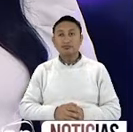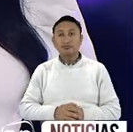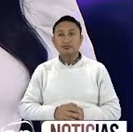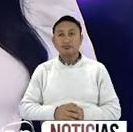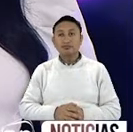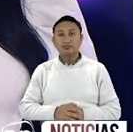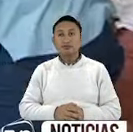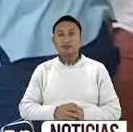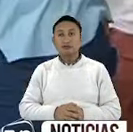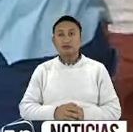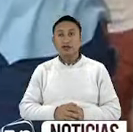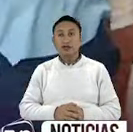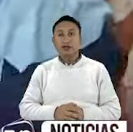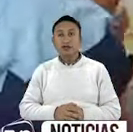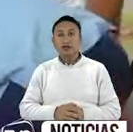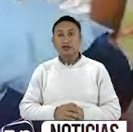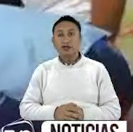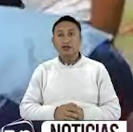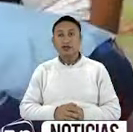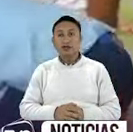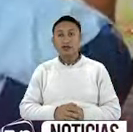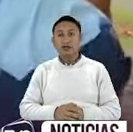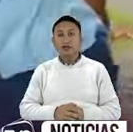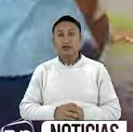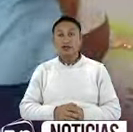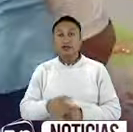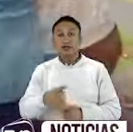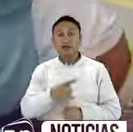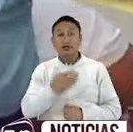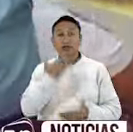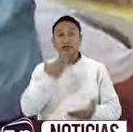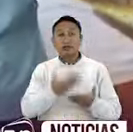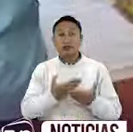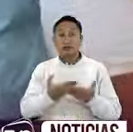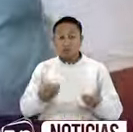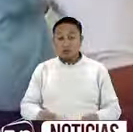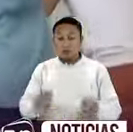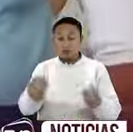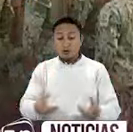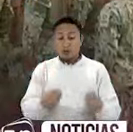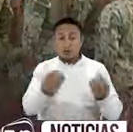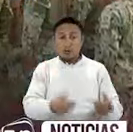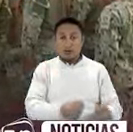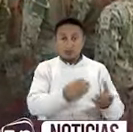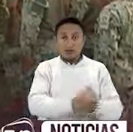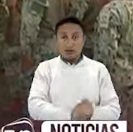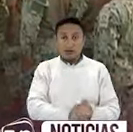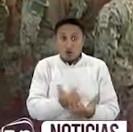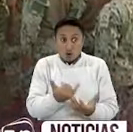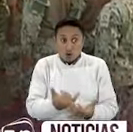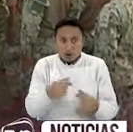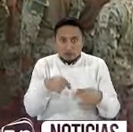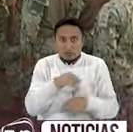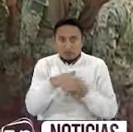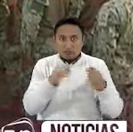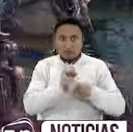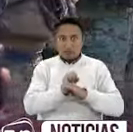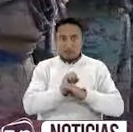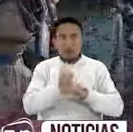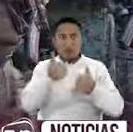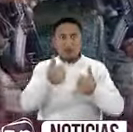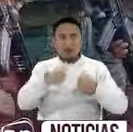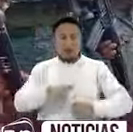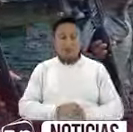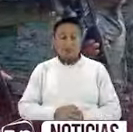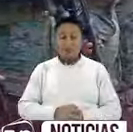militar. Las expresiones de agradecimiento y respeto a las Fuerzas Armadas se han hecho presente a nivel nacional